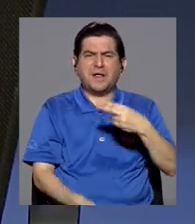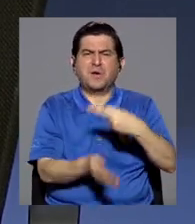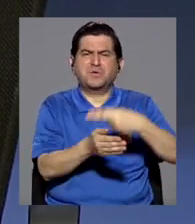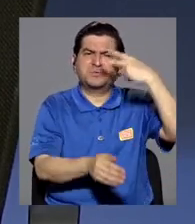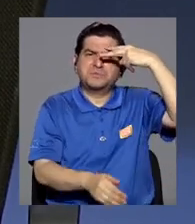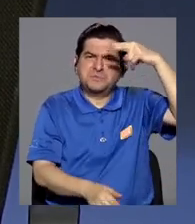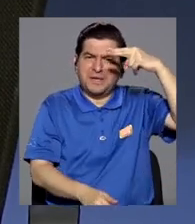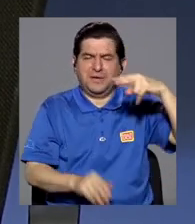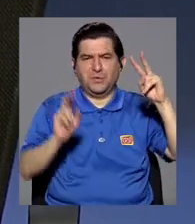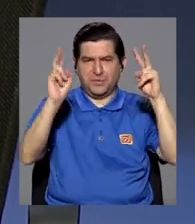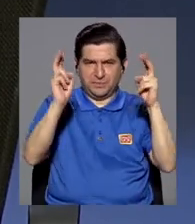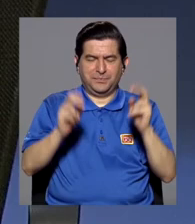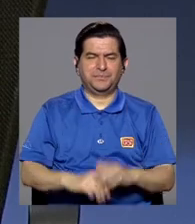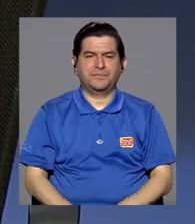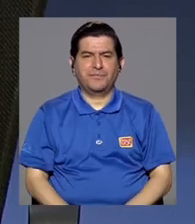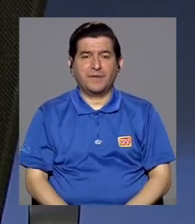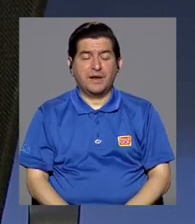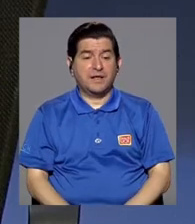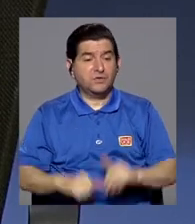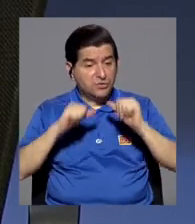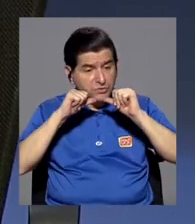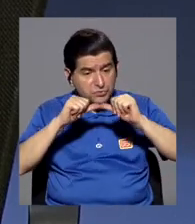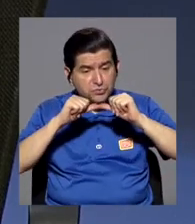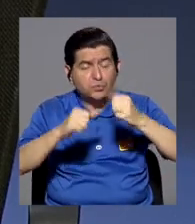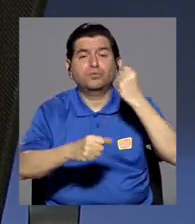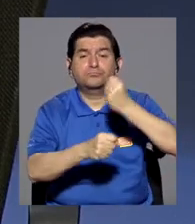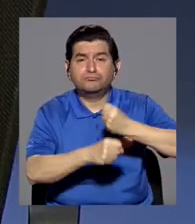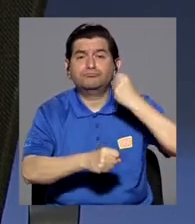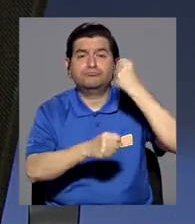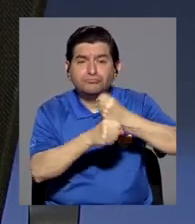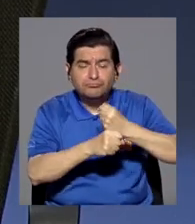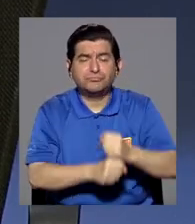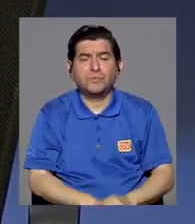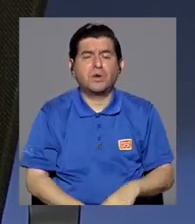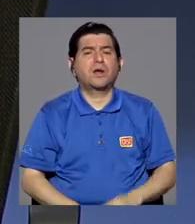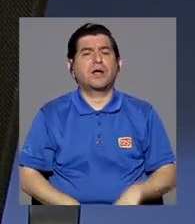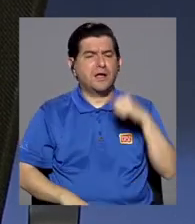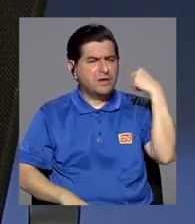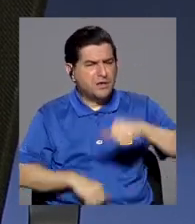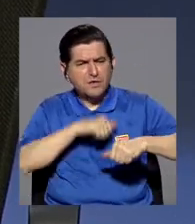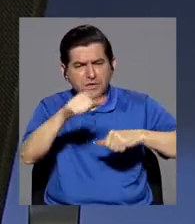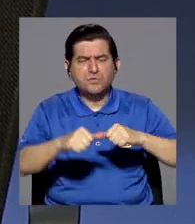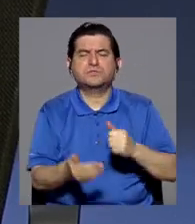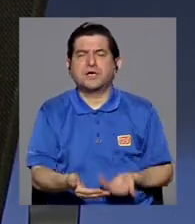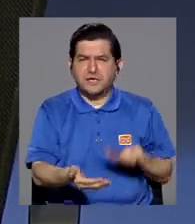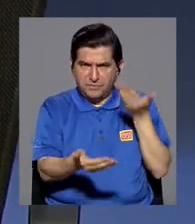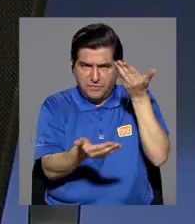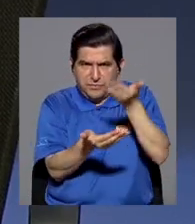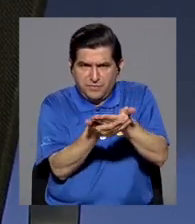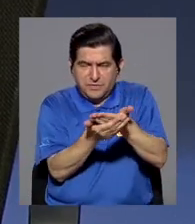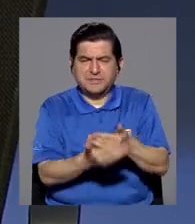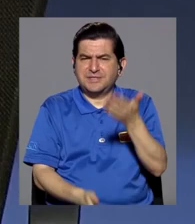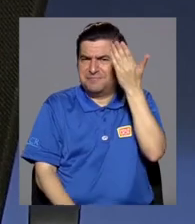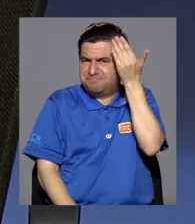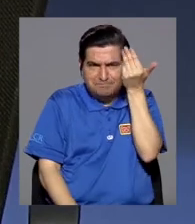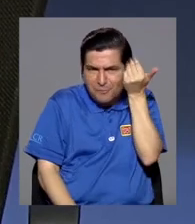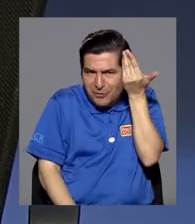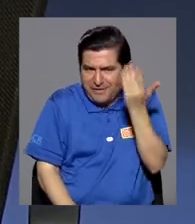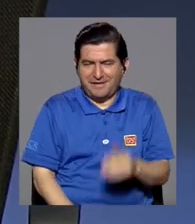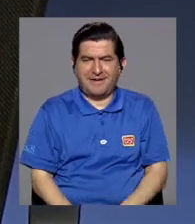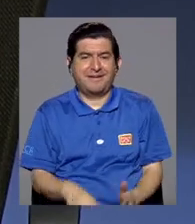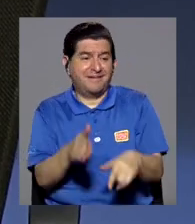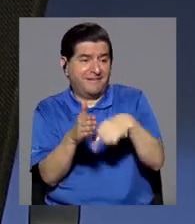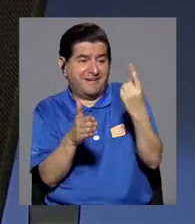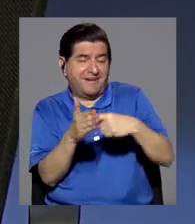entonces creo que tenemos que seguir trabajando y realizando esfuerzos por este tipo de propuestas te voy a decir por qué porque